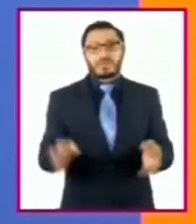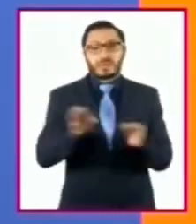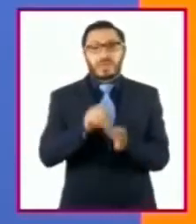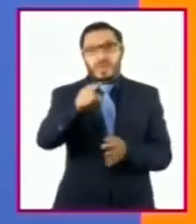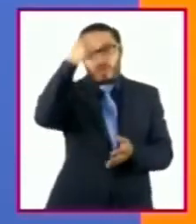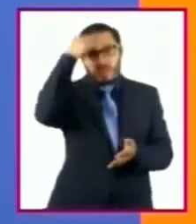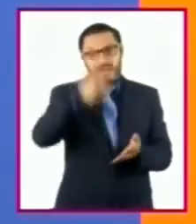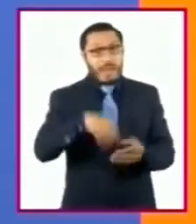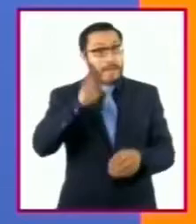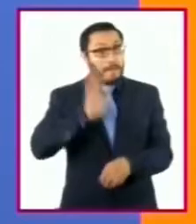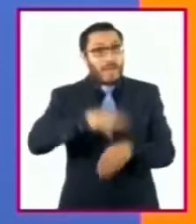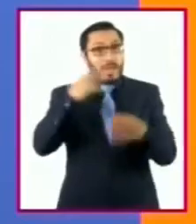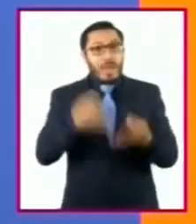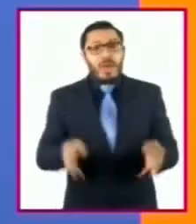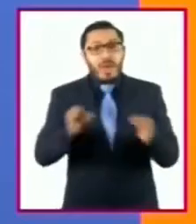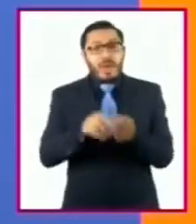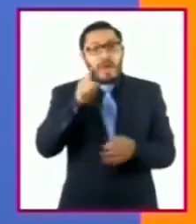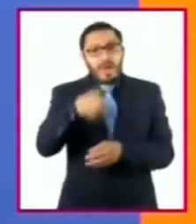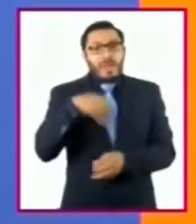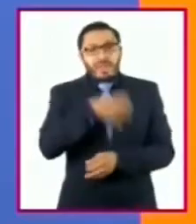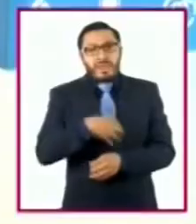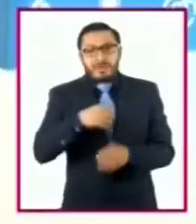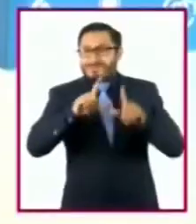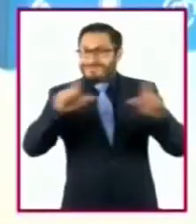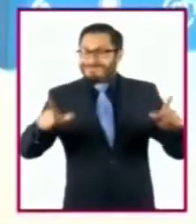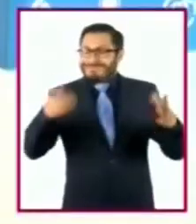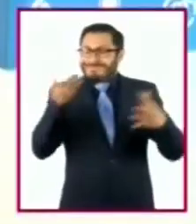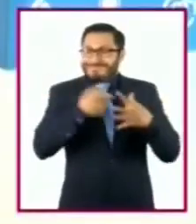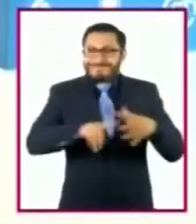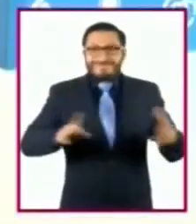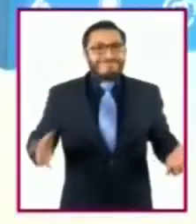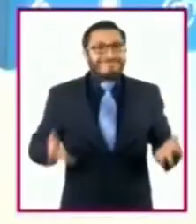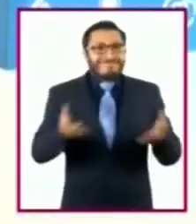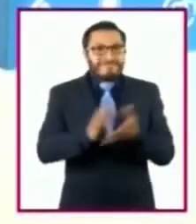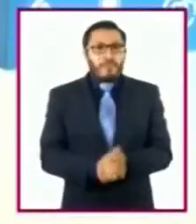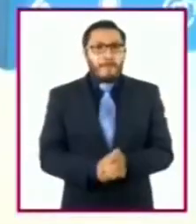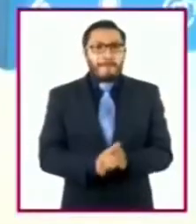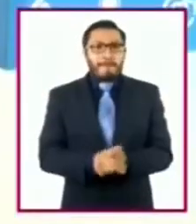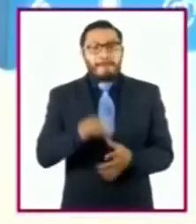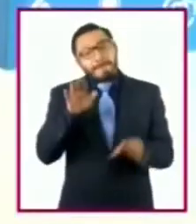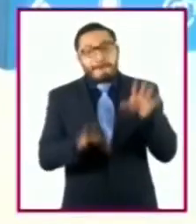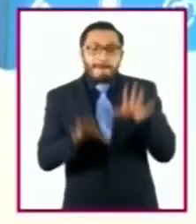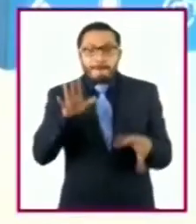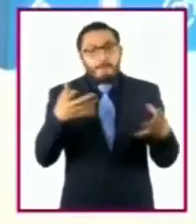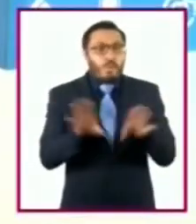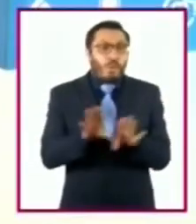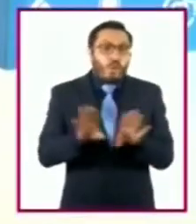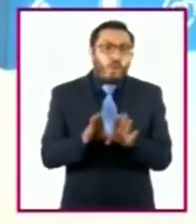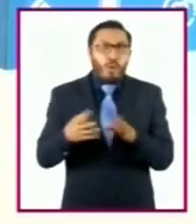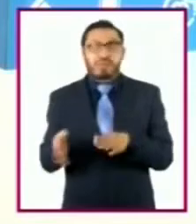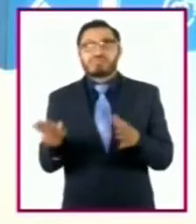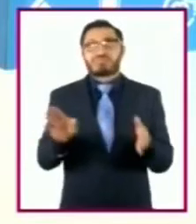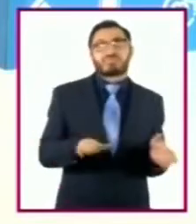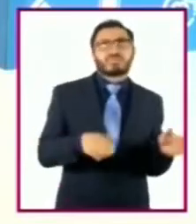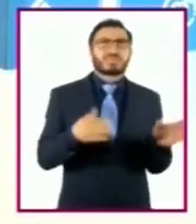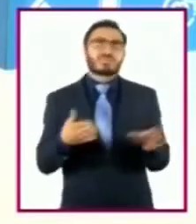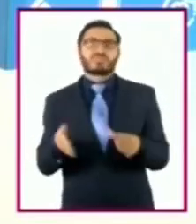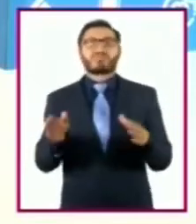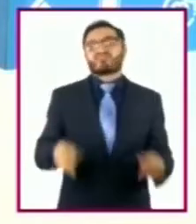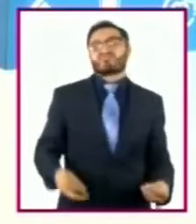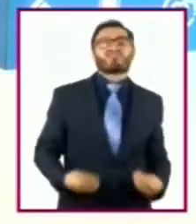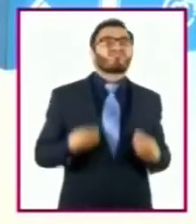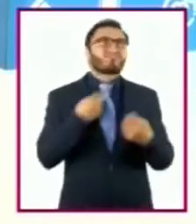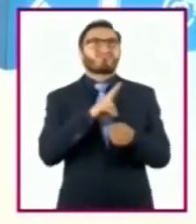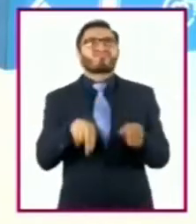disfruten. ¿Listos? Comenzamos. En ocasiones vamos por la vida sin pensar hacia dónde nos dirigimos.